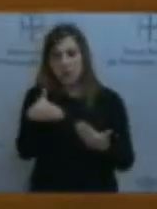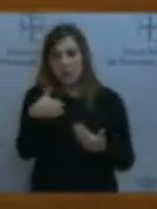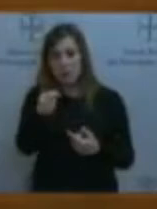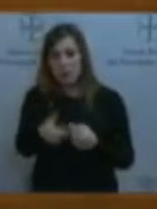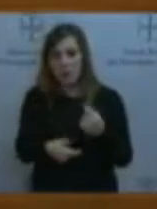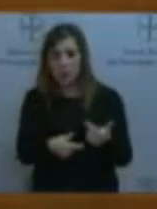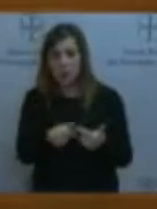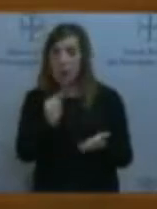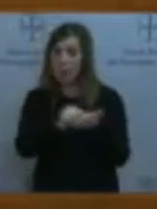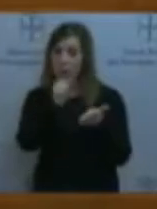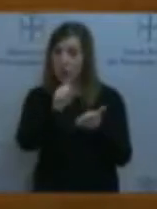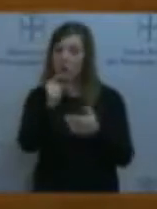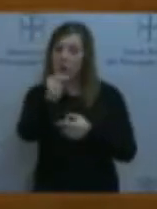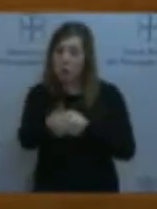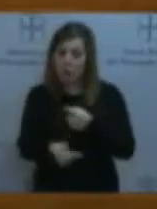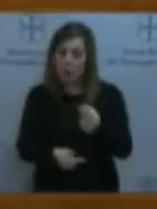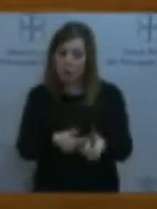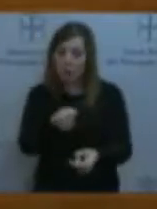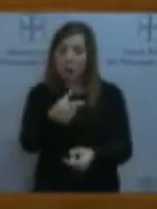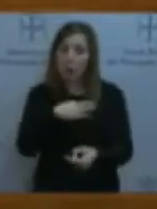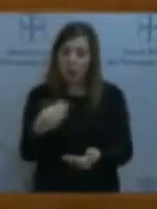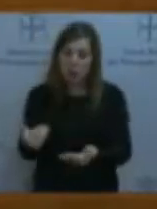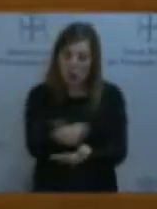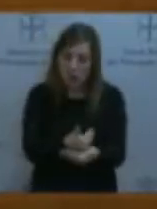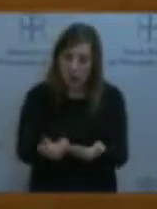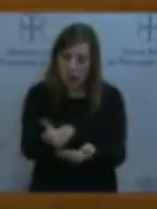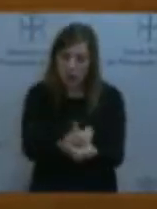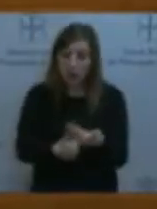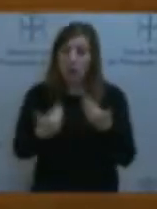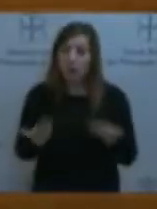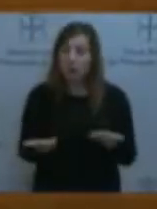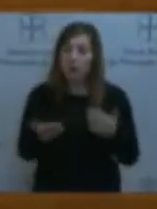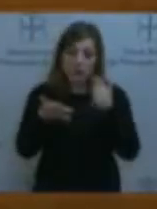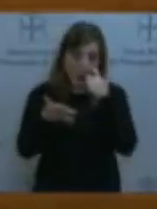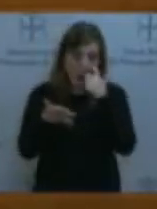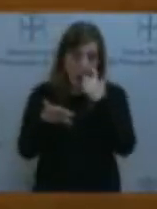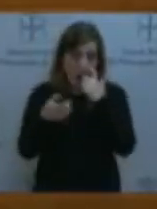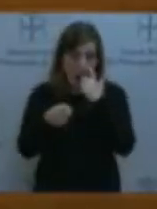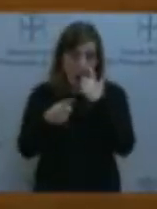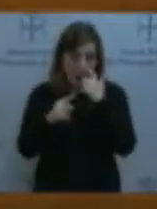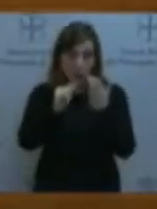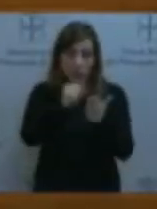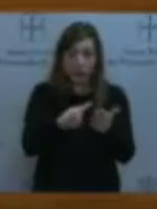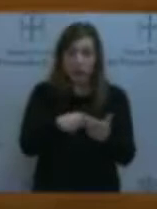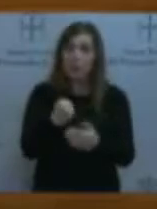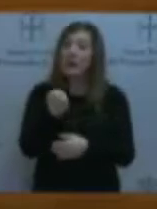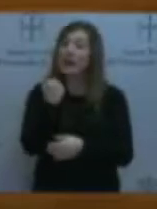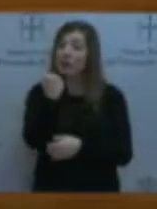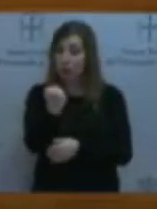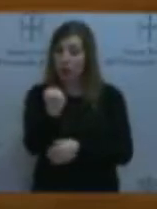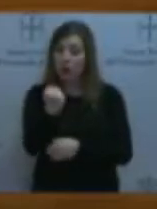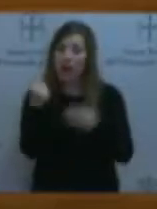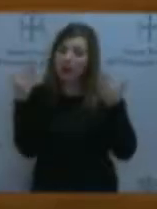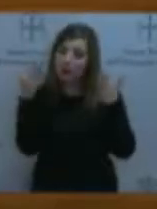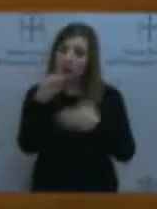inmediata, pero sí de forma progresiva, que podríamos recaudar. Y eso se tenía que inyectar en la contratación y el refuerzo de la atención